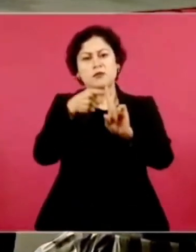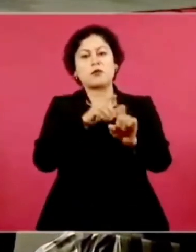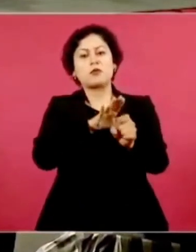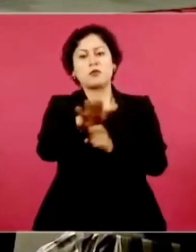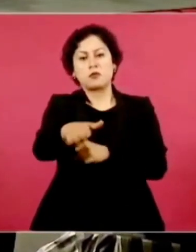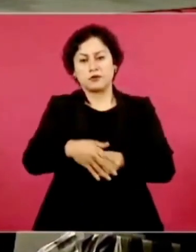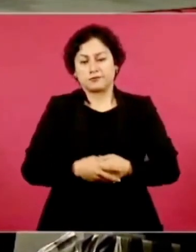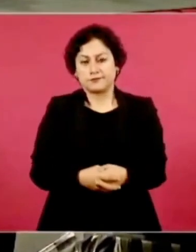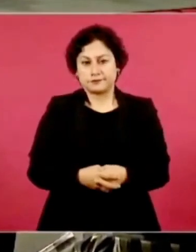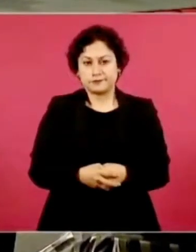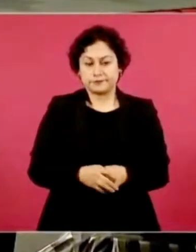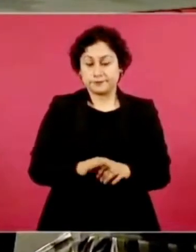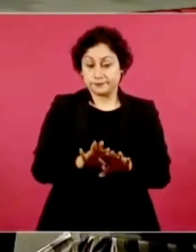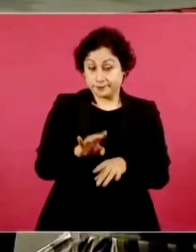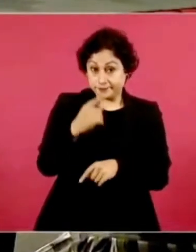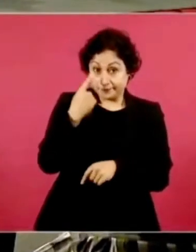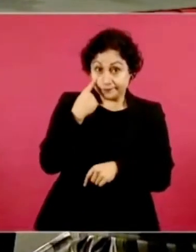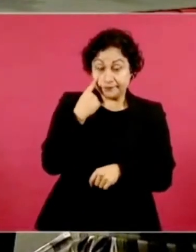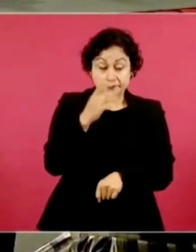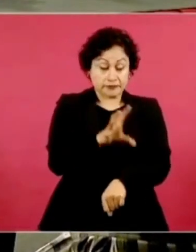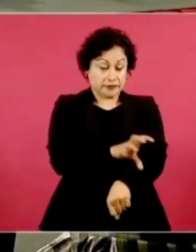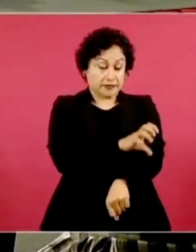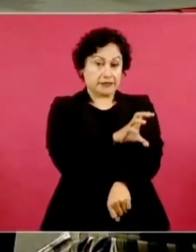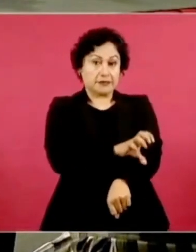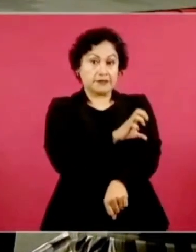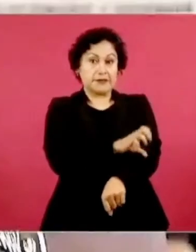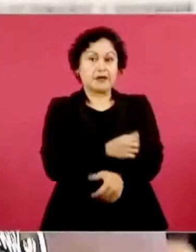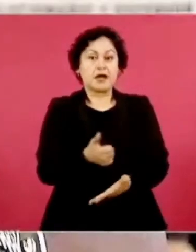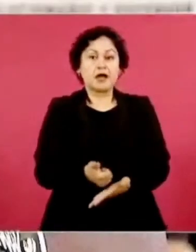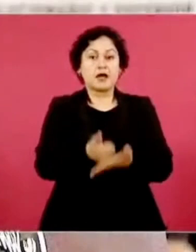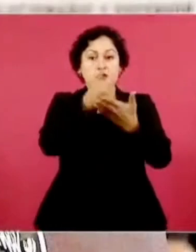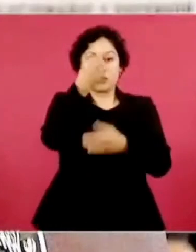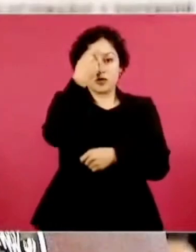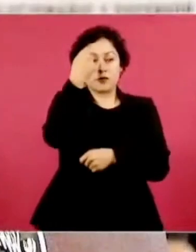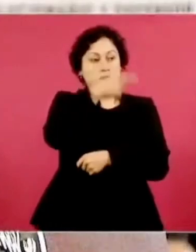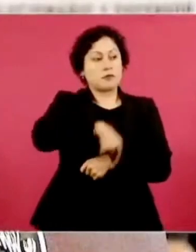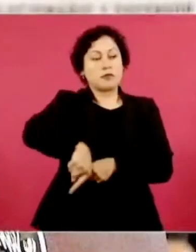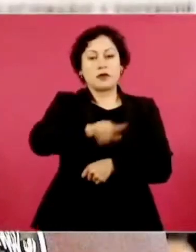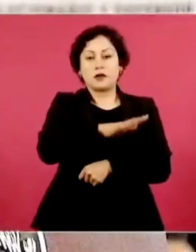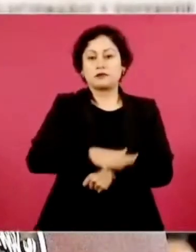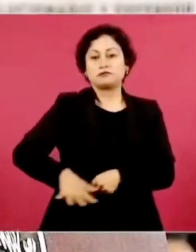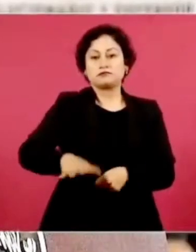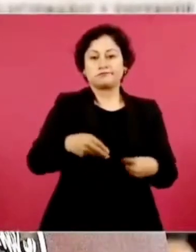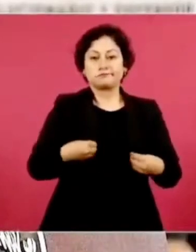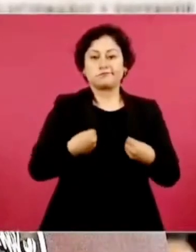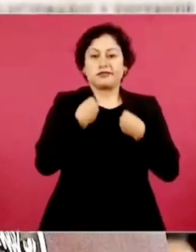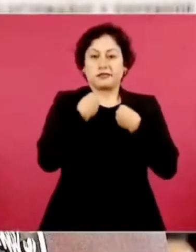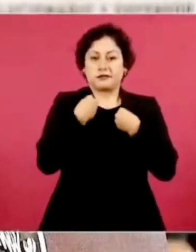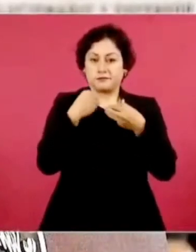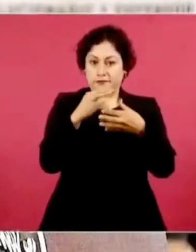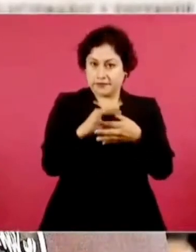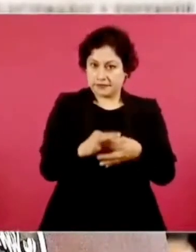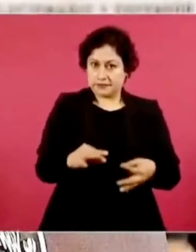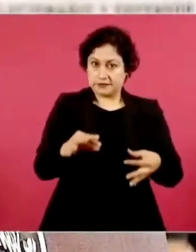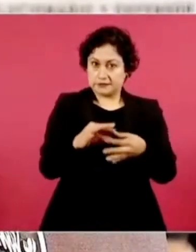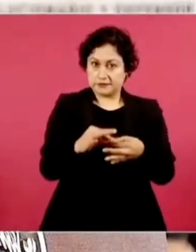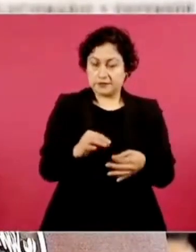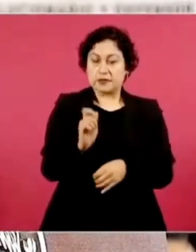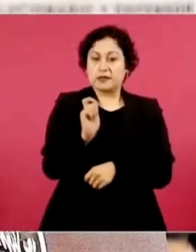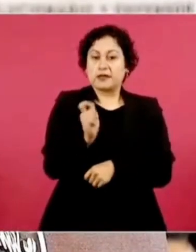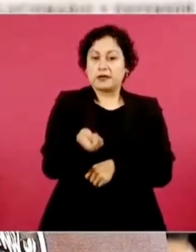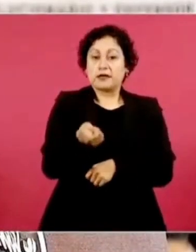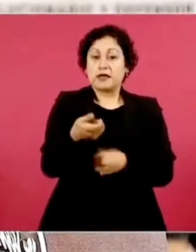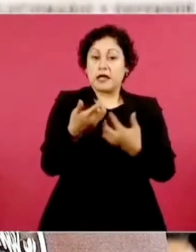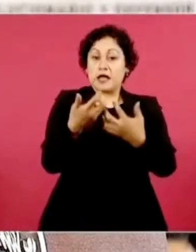La energía es el motor que impulsa nuestras vidas. Inicia así la exposición de motivos. Nuestra industria y